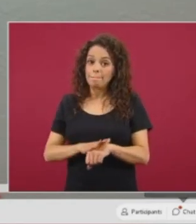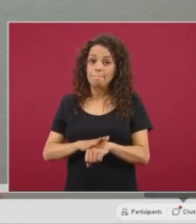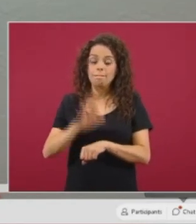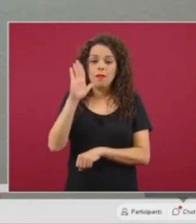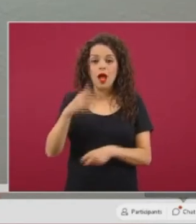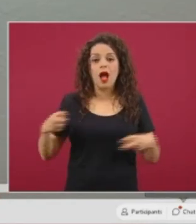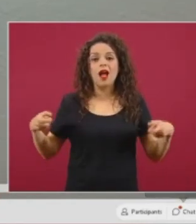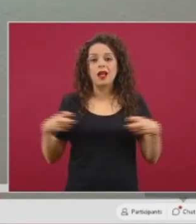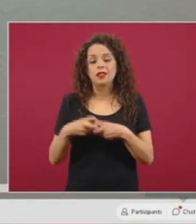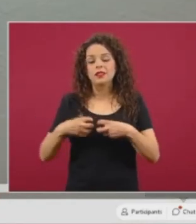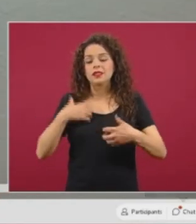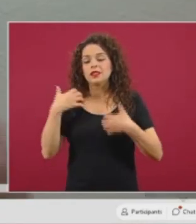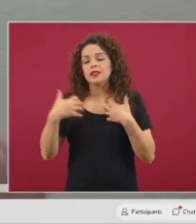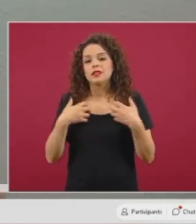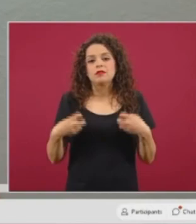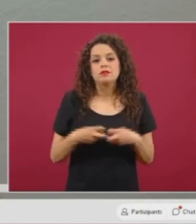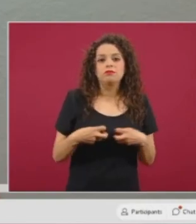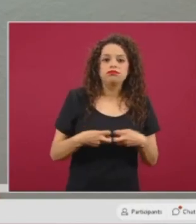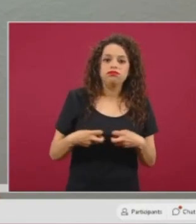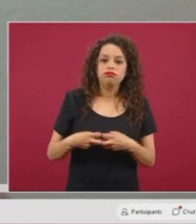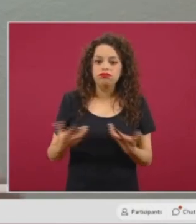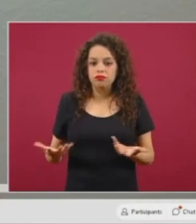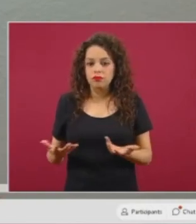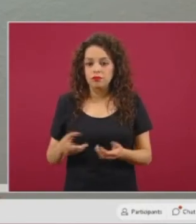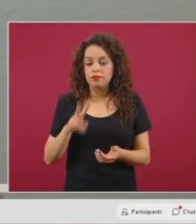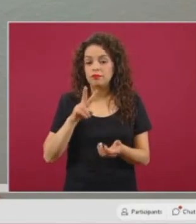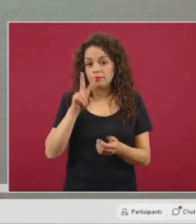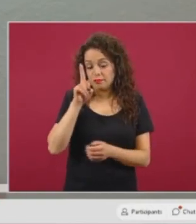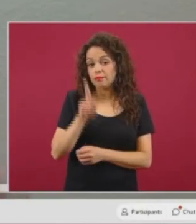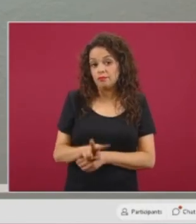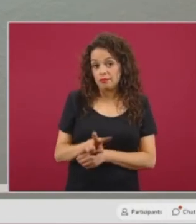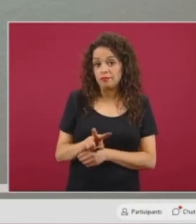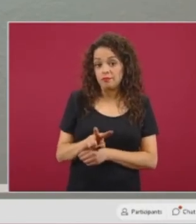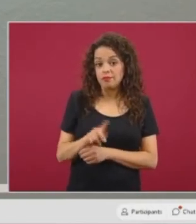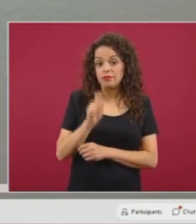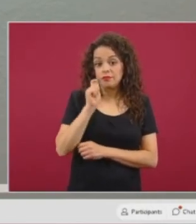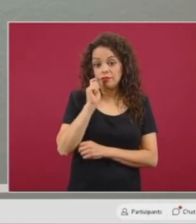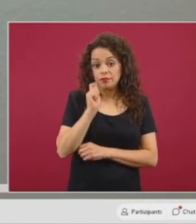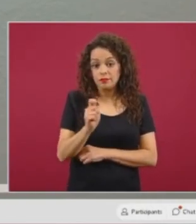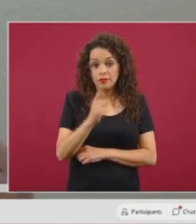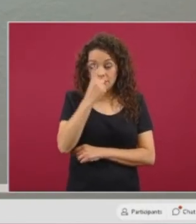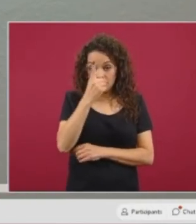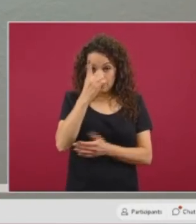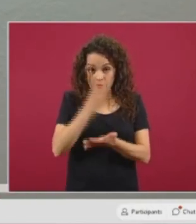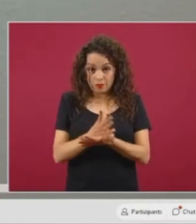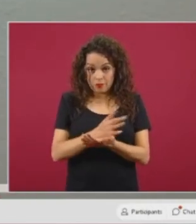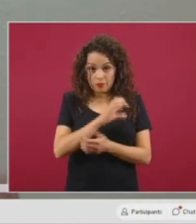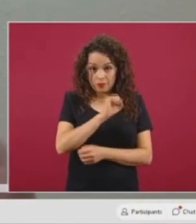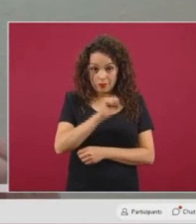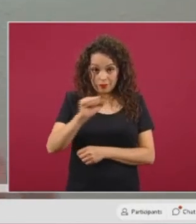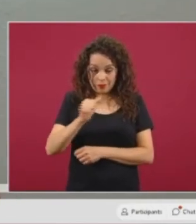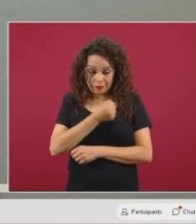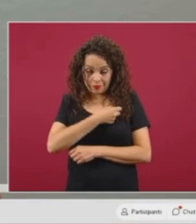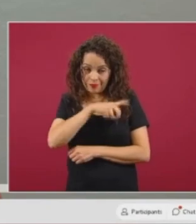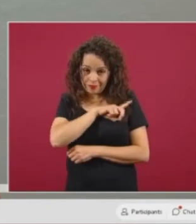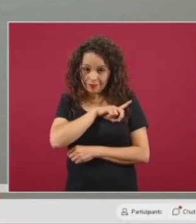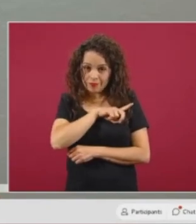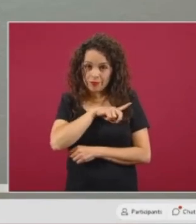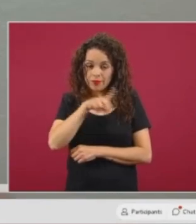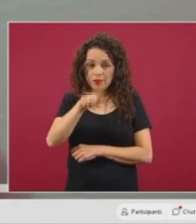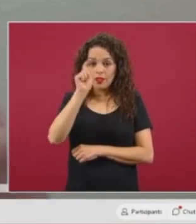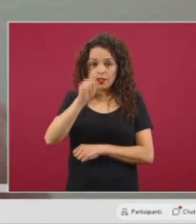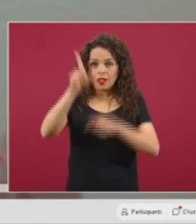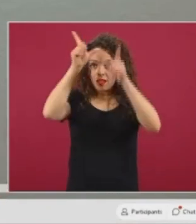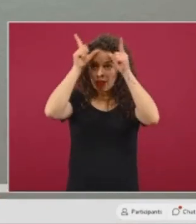estrés, ¿no? Decimos que estamos en la primera línea de respuesta, no solo en el sector salud, donde la mayoría de las enfermeras